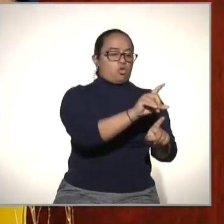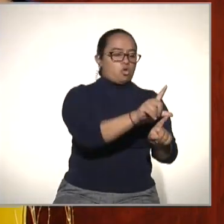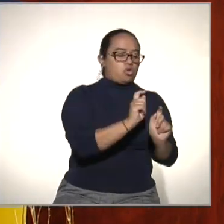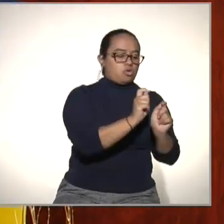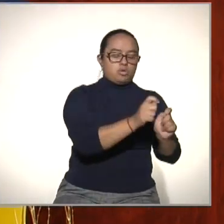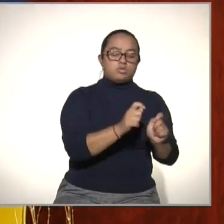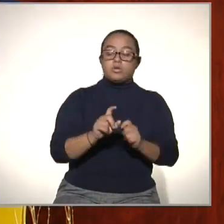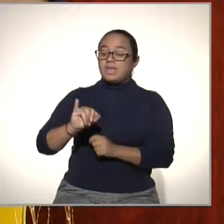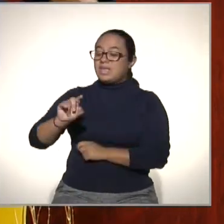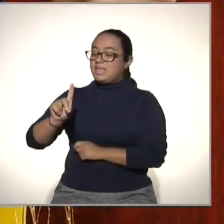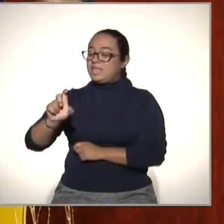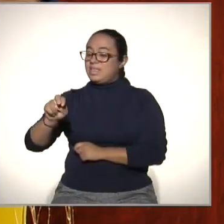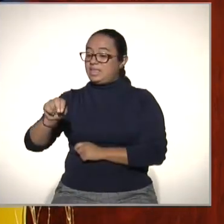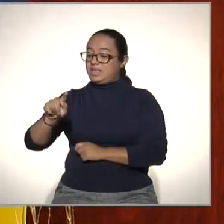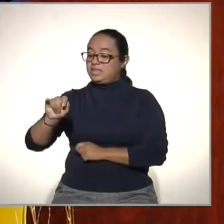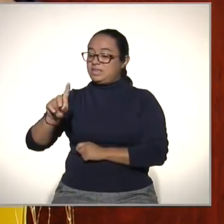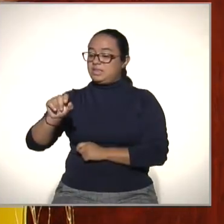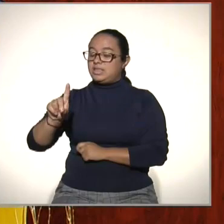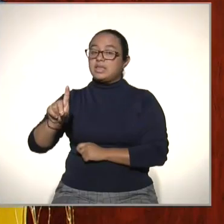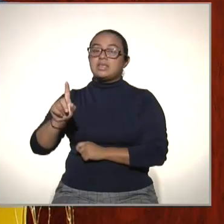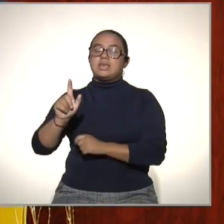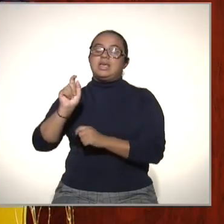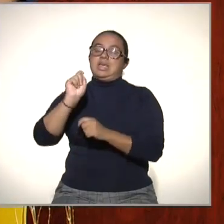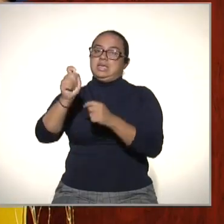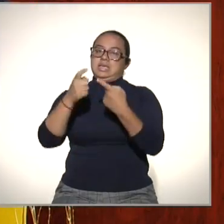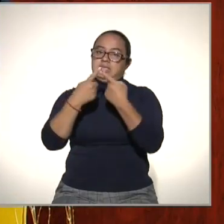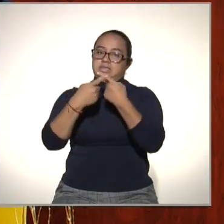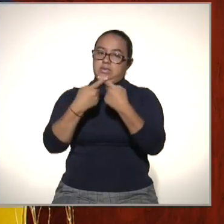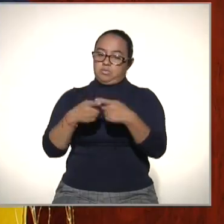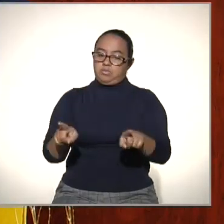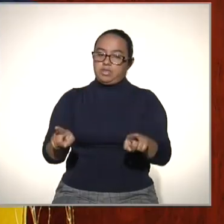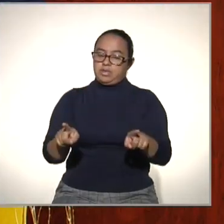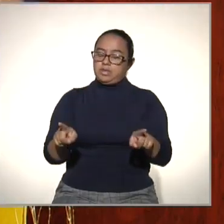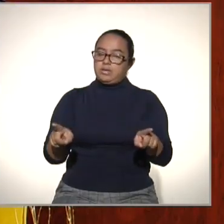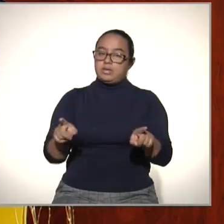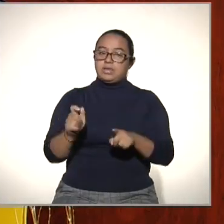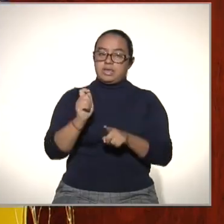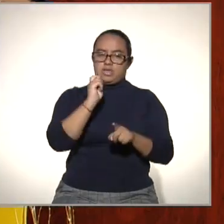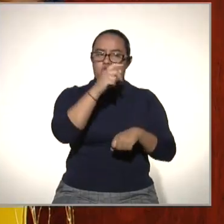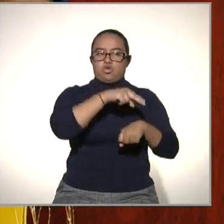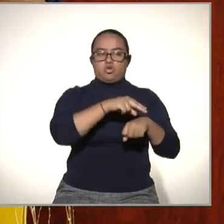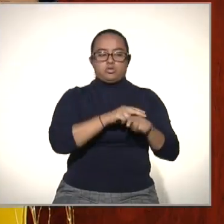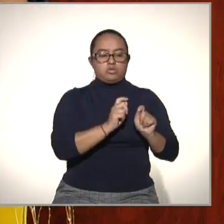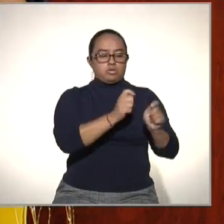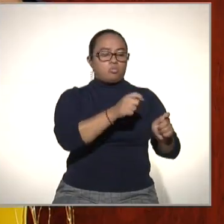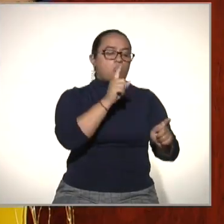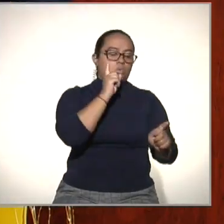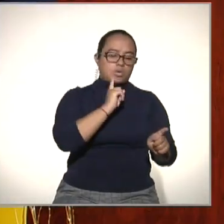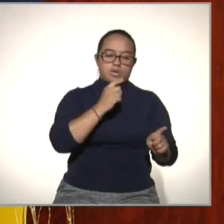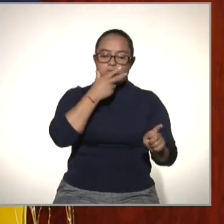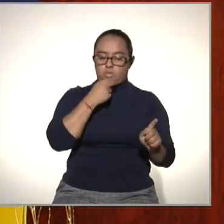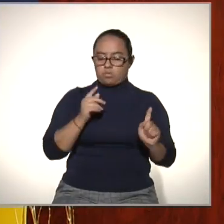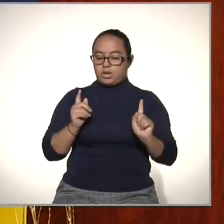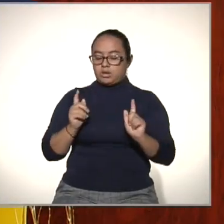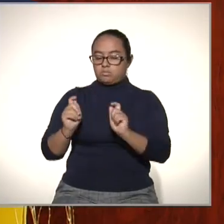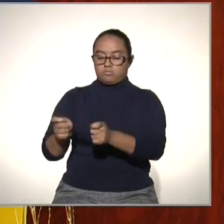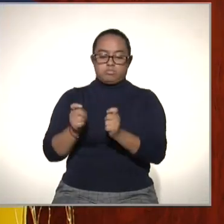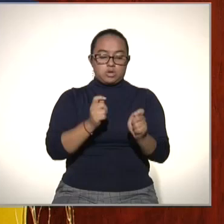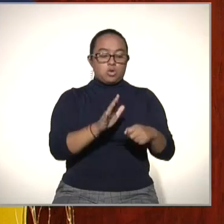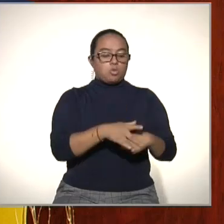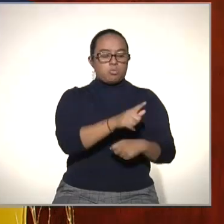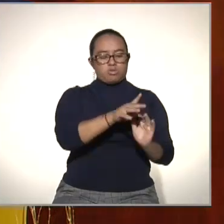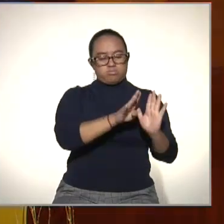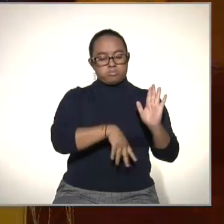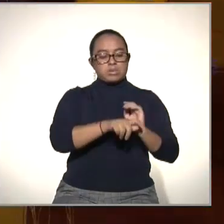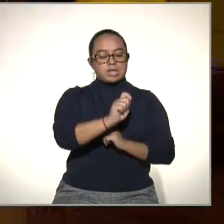Rol es esta prescripción de lo que puede o no puede hacer un cuerpo. Y ese es el concepto médico para decir mujer o varón, por las posibilidades